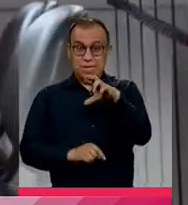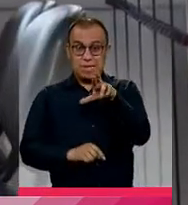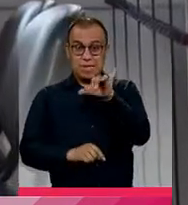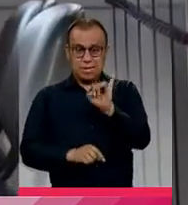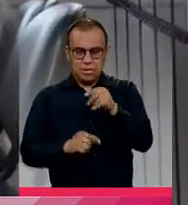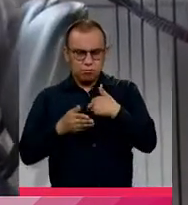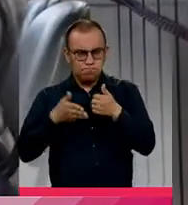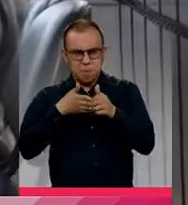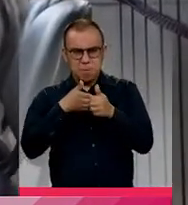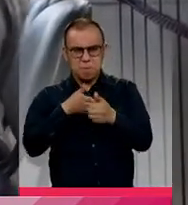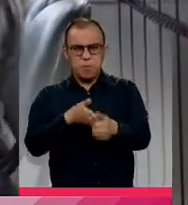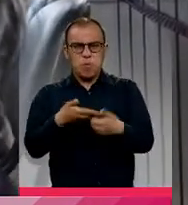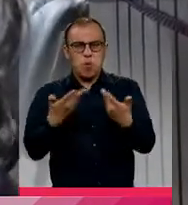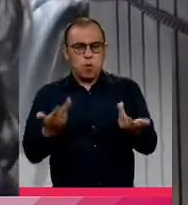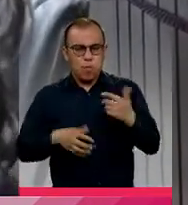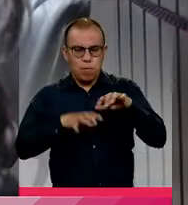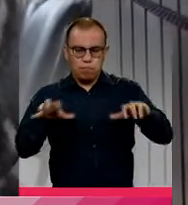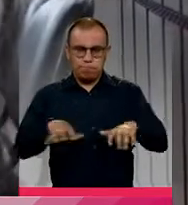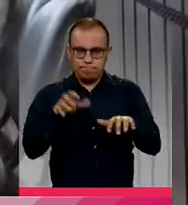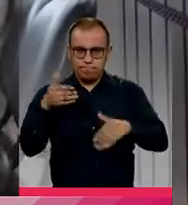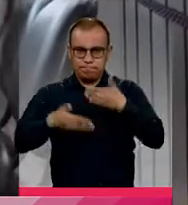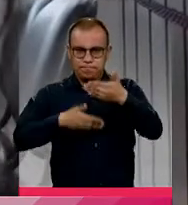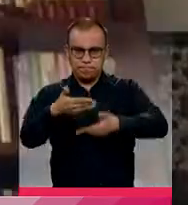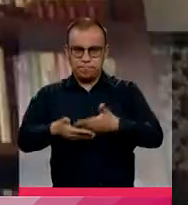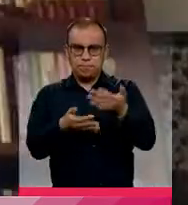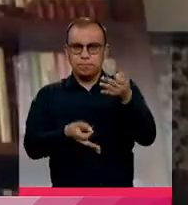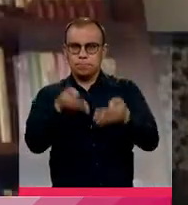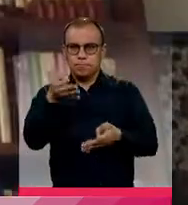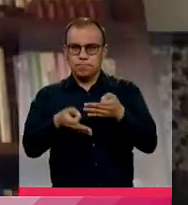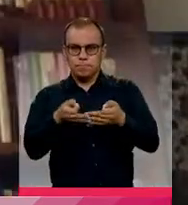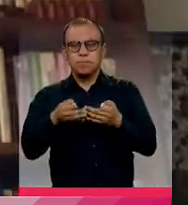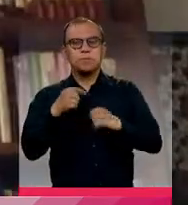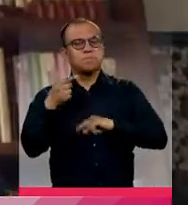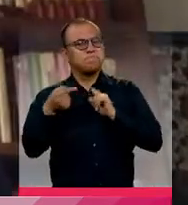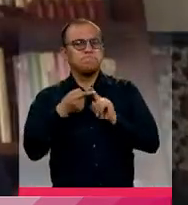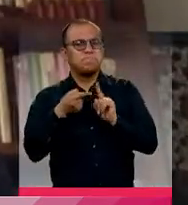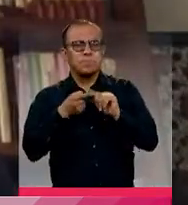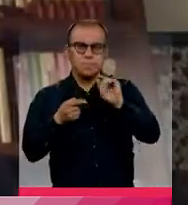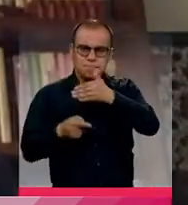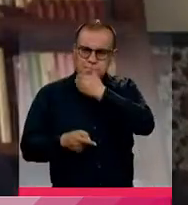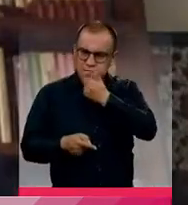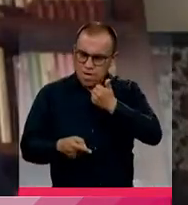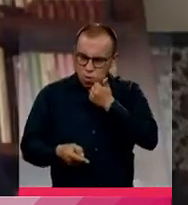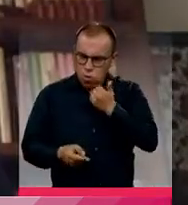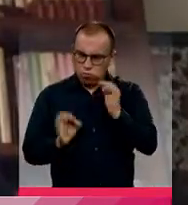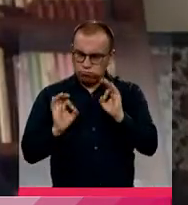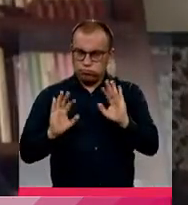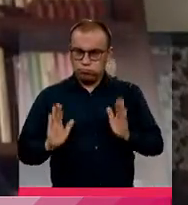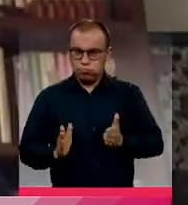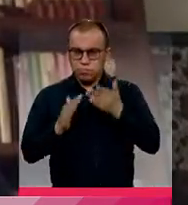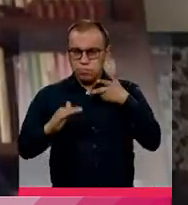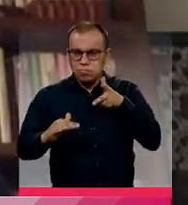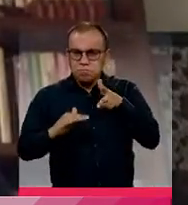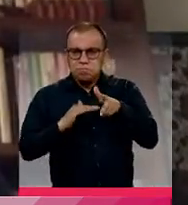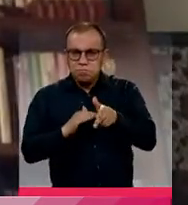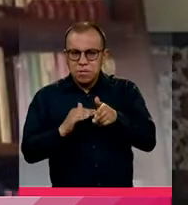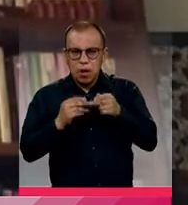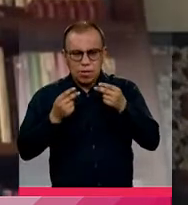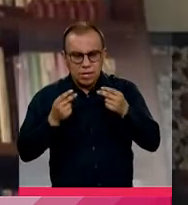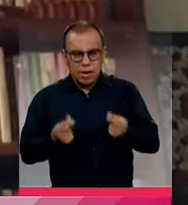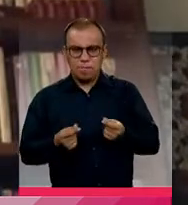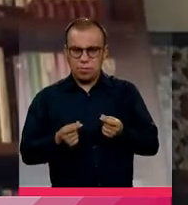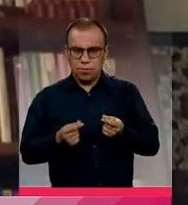orientan a las personas sobre las rutas de acceso a la justicia es preferible digamos un corto y rápido